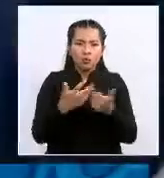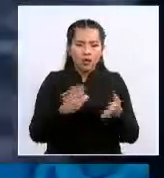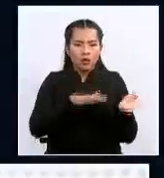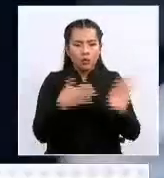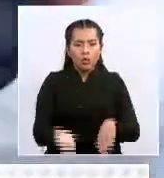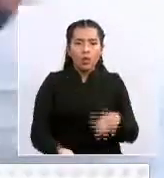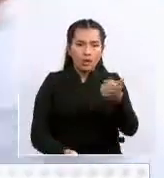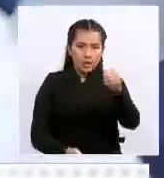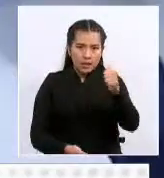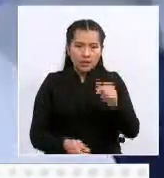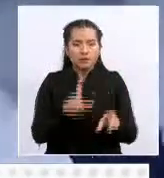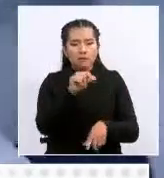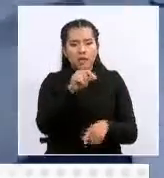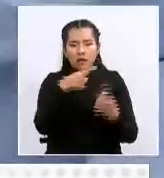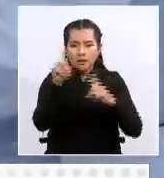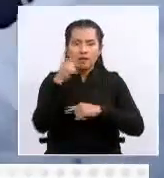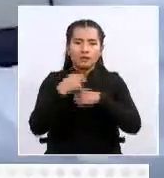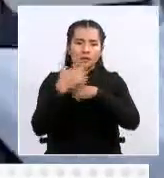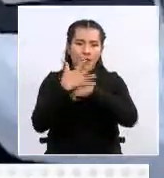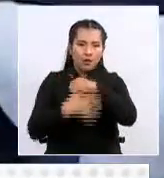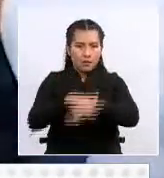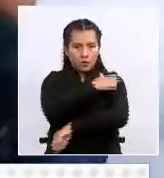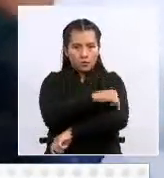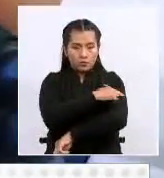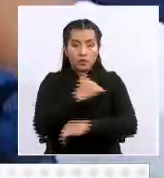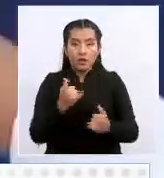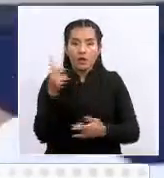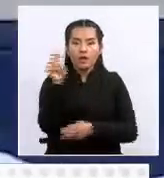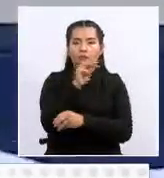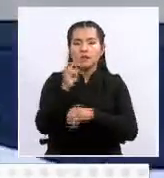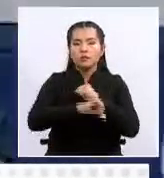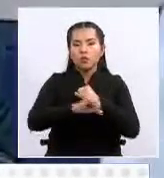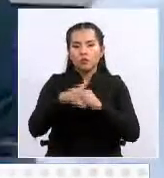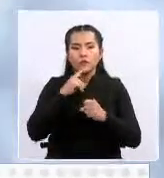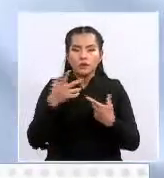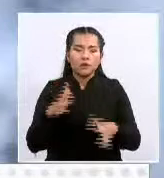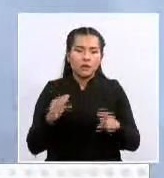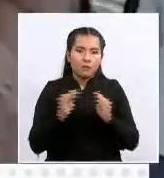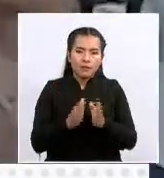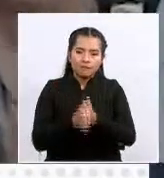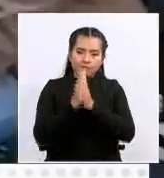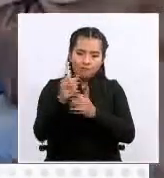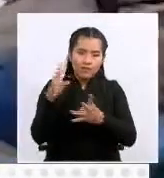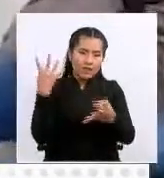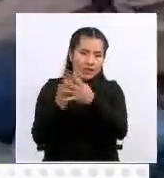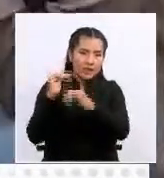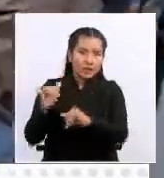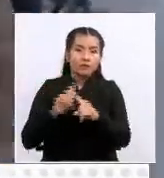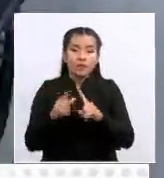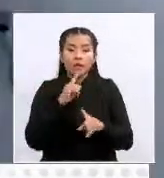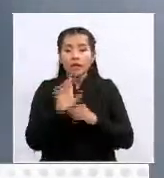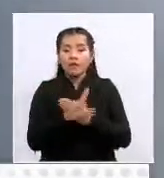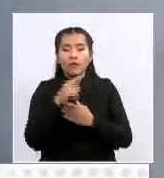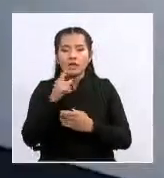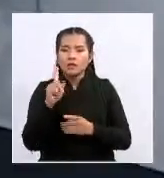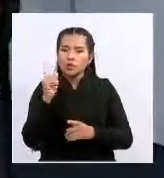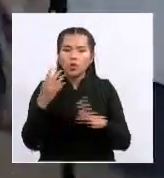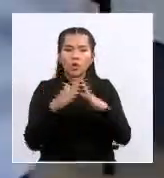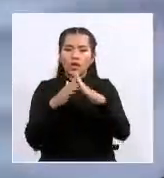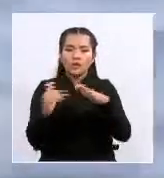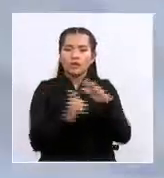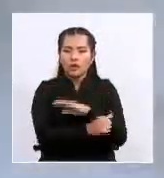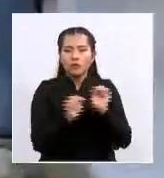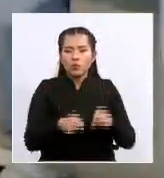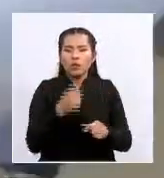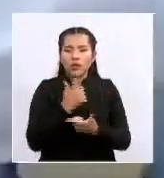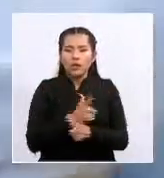una veintena quedaron heridos. El Ministerio Público pide detención preventiva, mientras que la defensa alega arraigo y que los imputados se defiendan